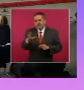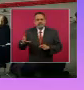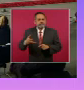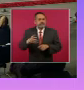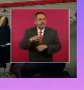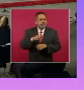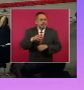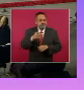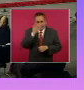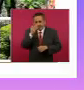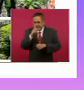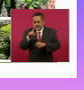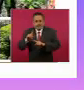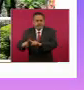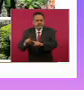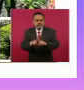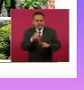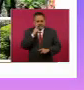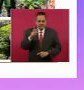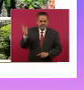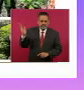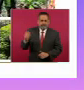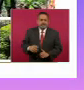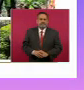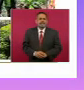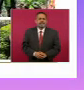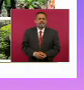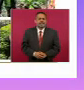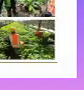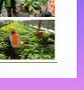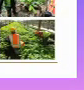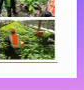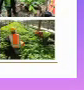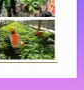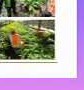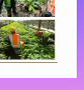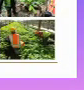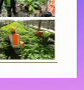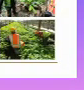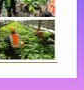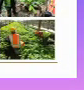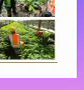datos 64.331 plantas rescatadas. Hay tres